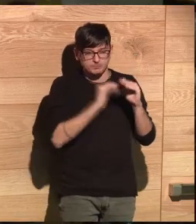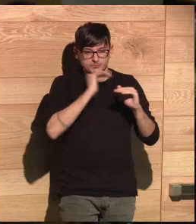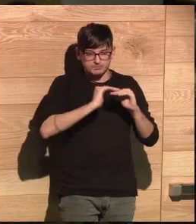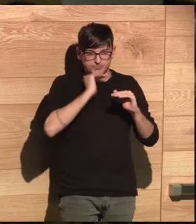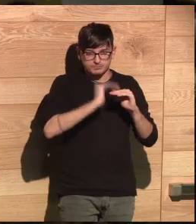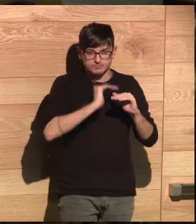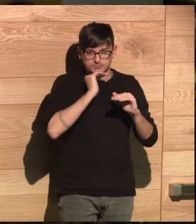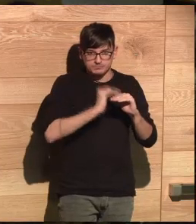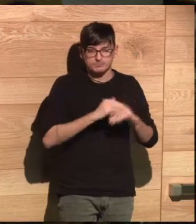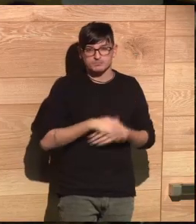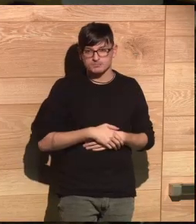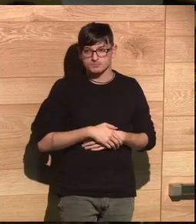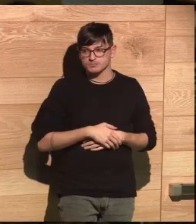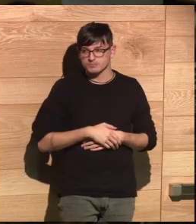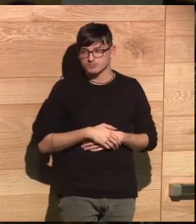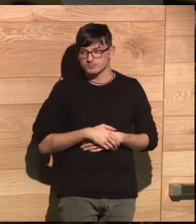los cuentos.